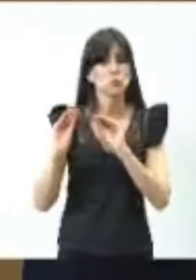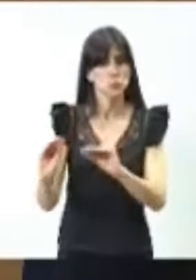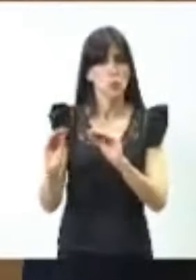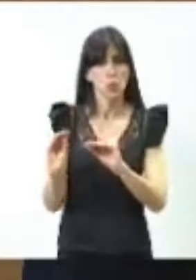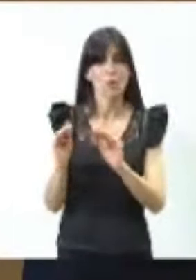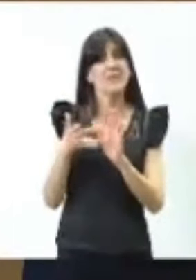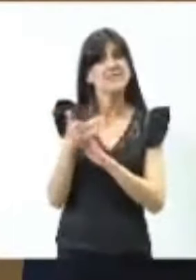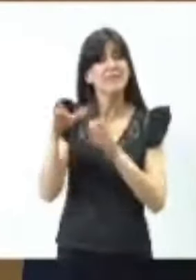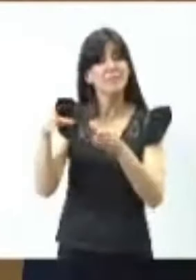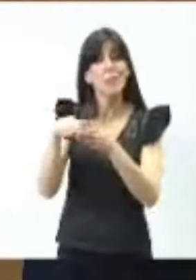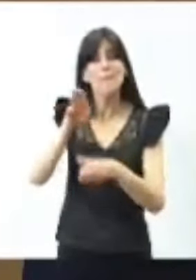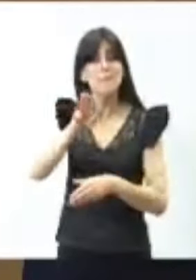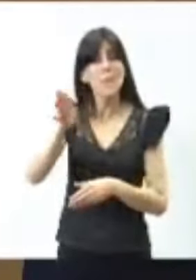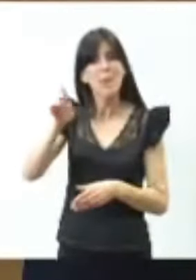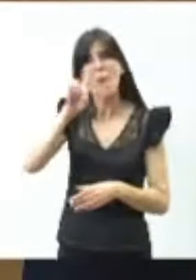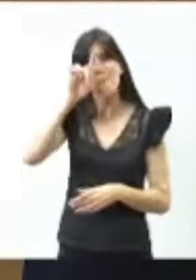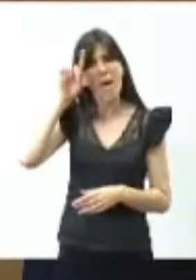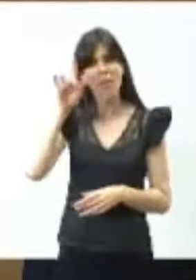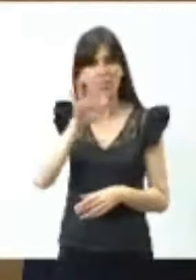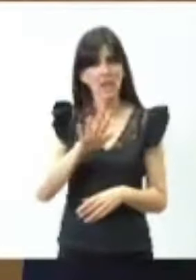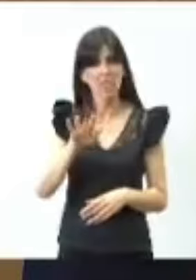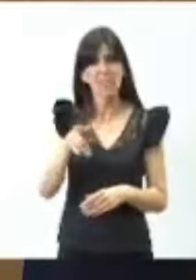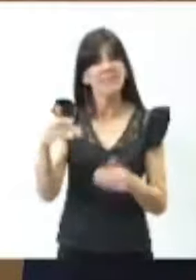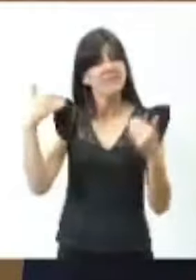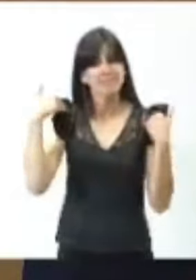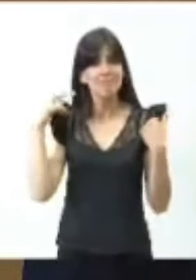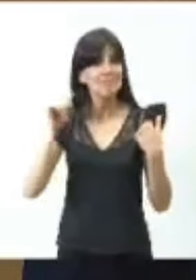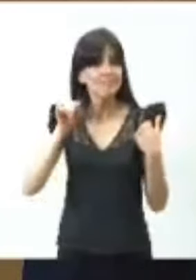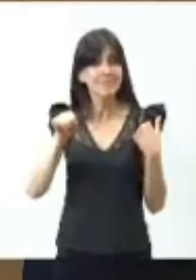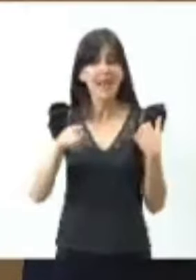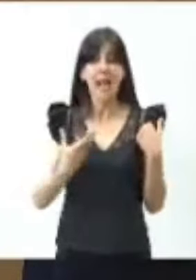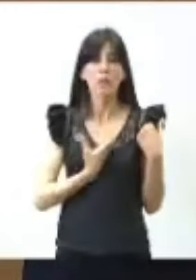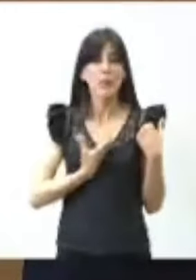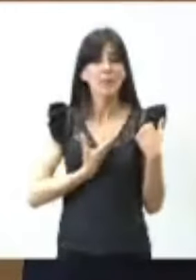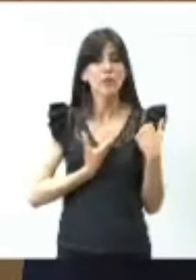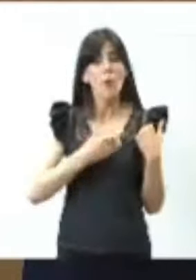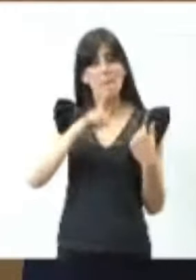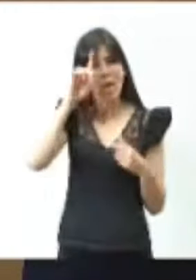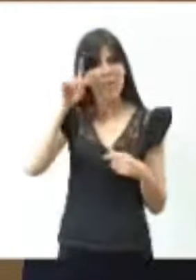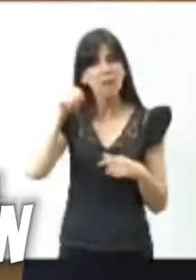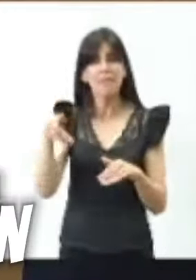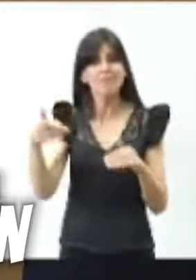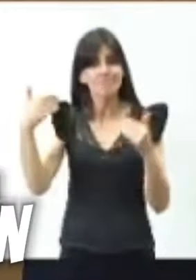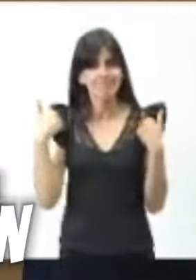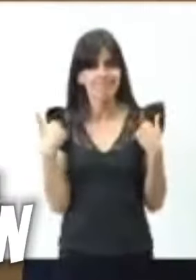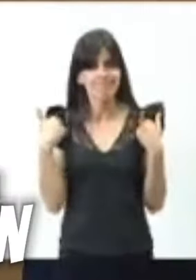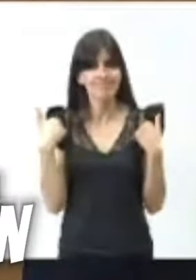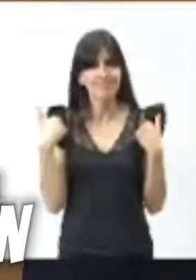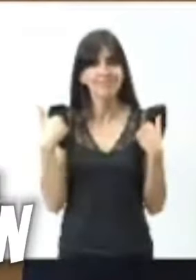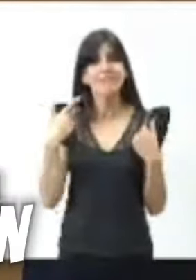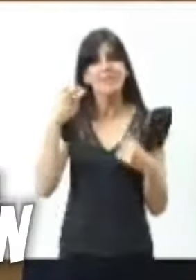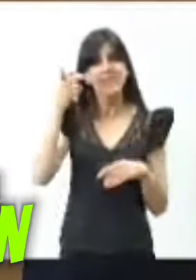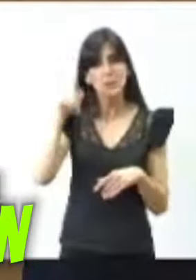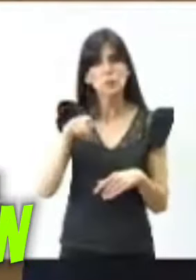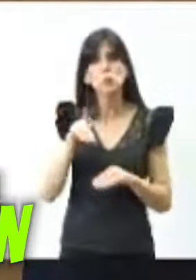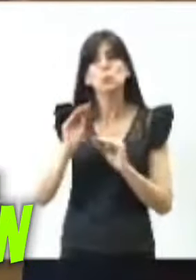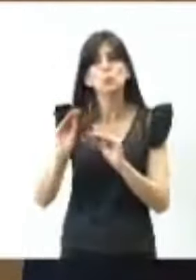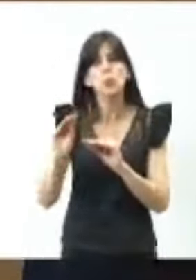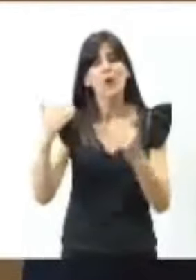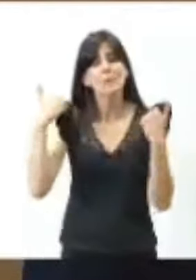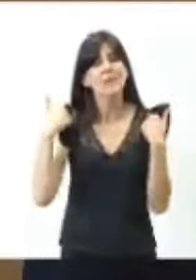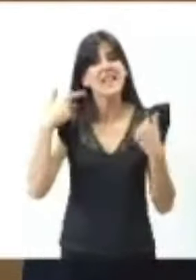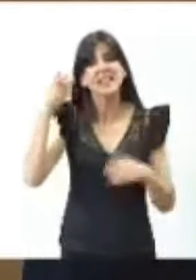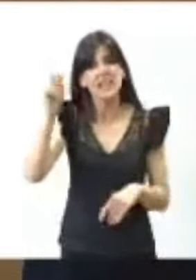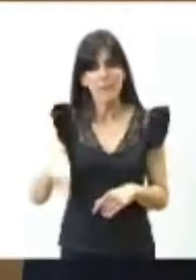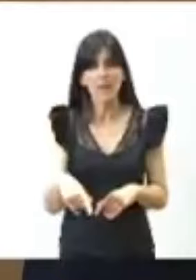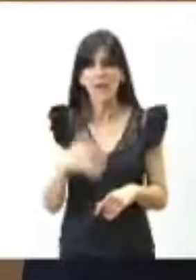del PP de Madrid, es una responsabilidad del Ayuntamiento de Madrid y es una responsabilidad suya también.